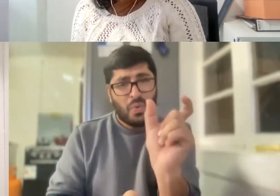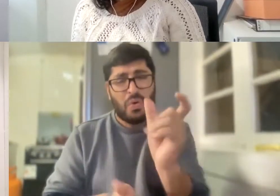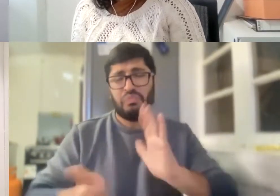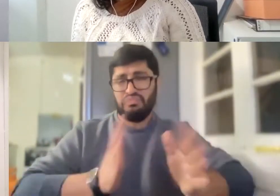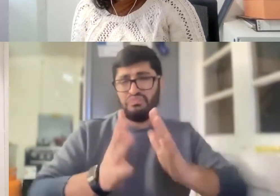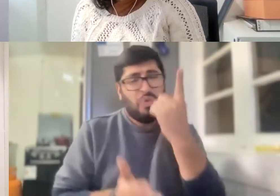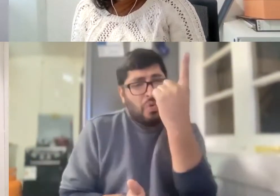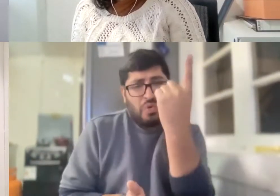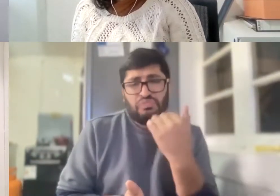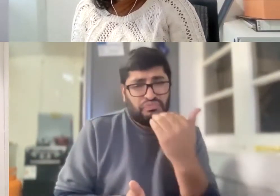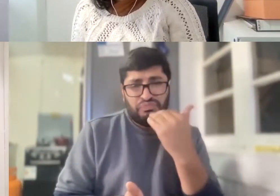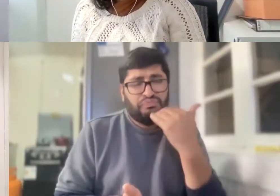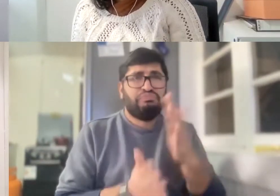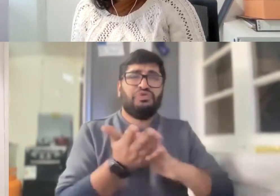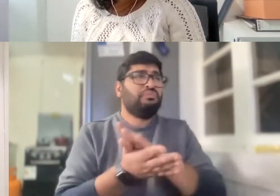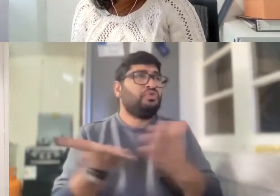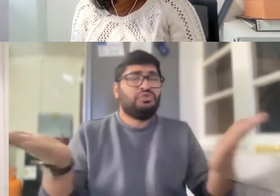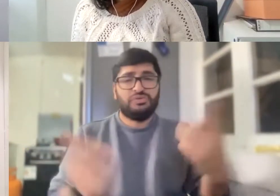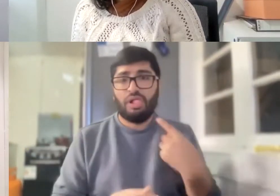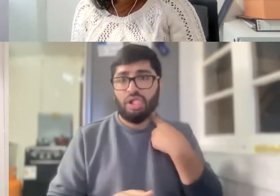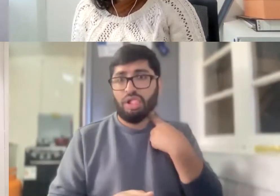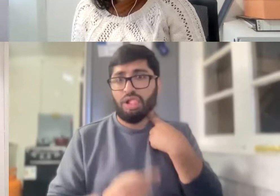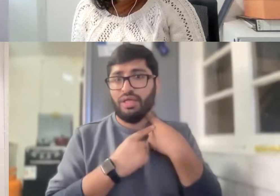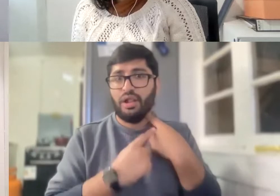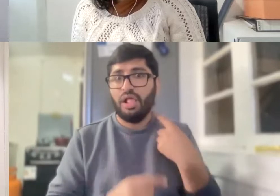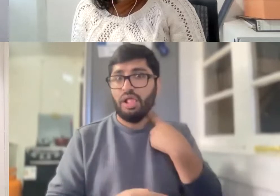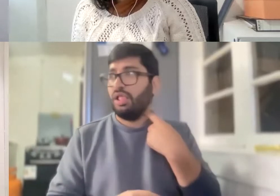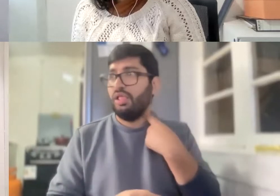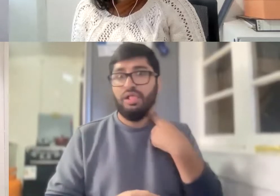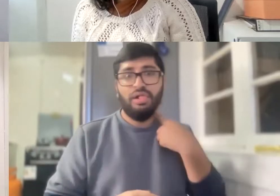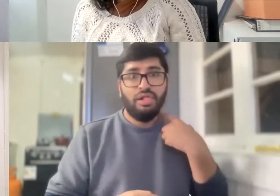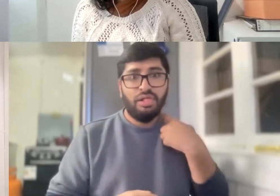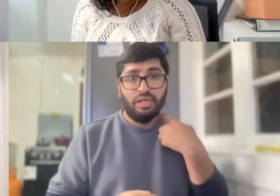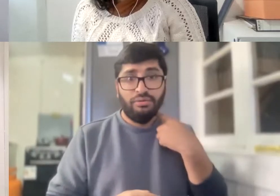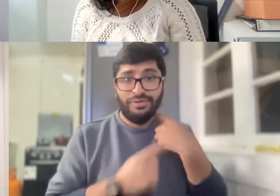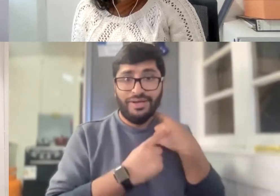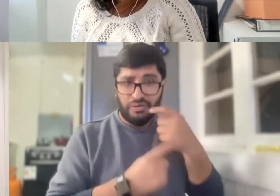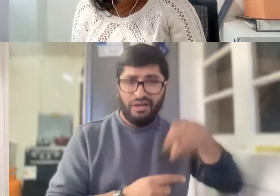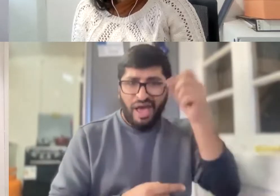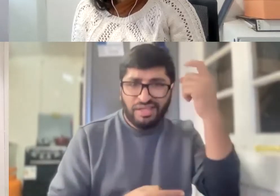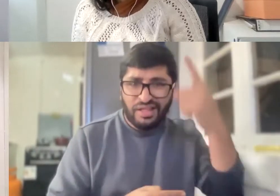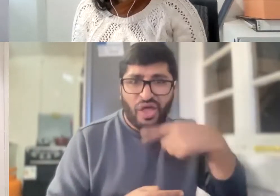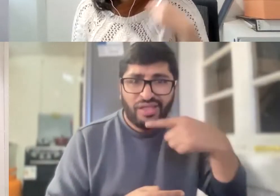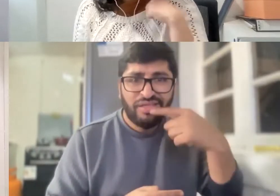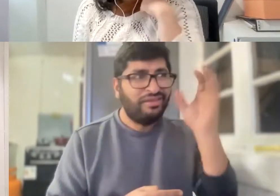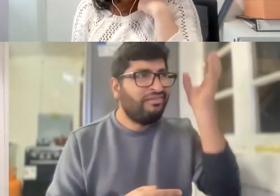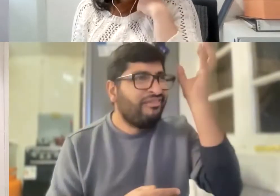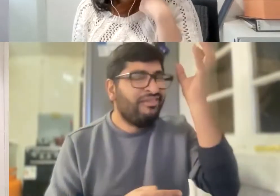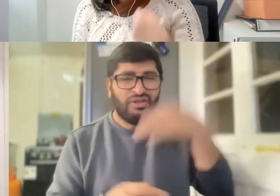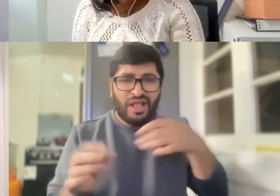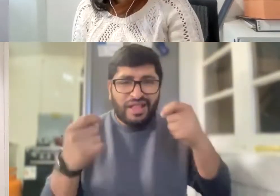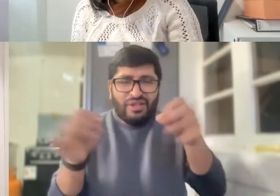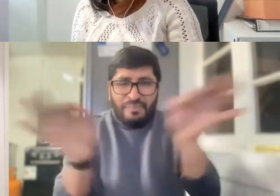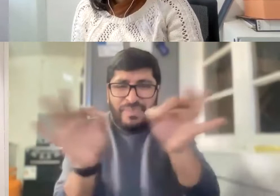Por ejemplo, a ver, una palabra, la seña, no sé. Por ejemplo, esta seña de afectado